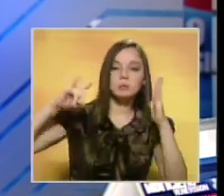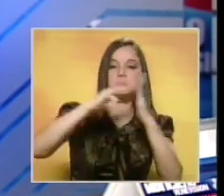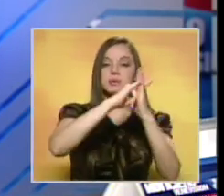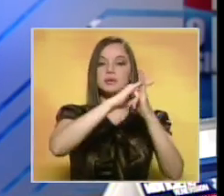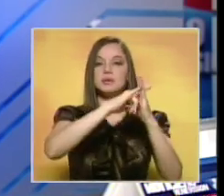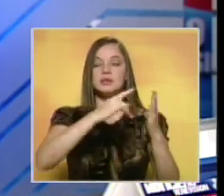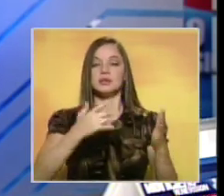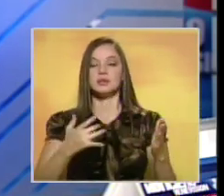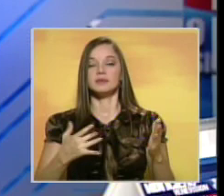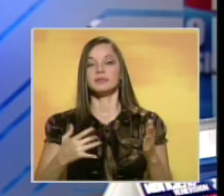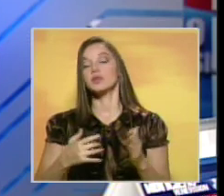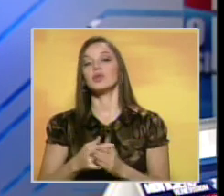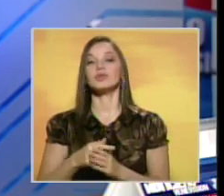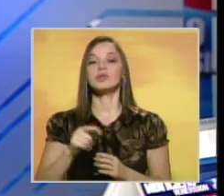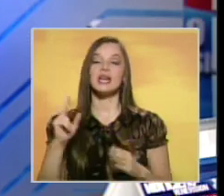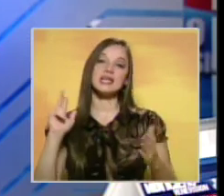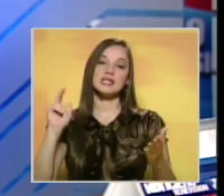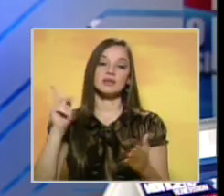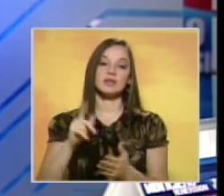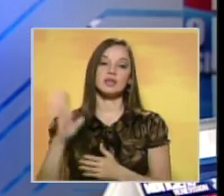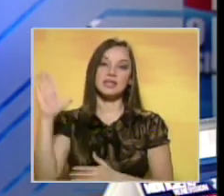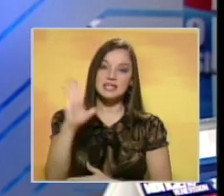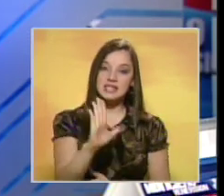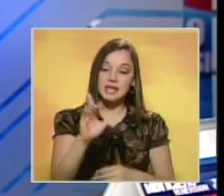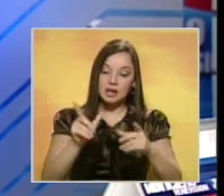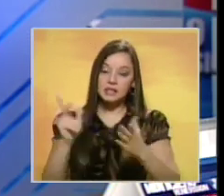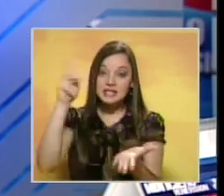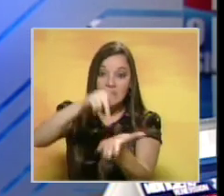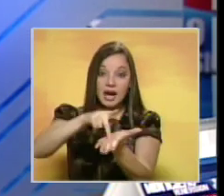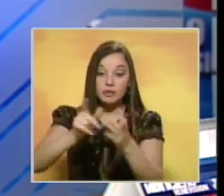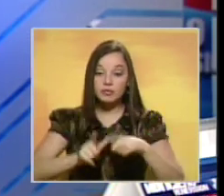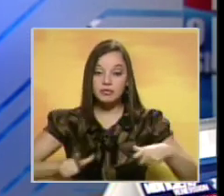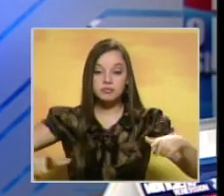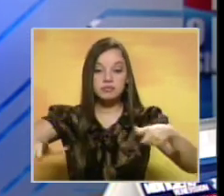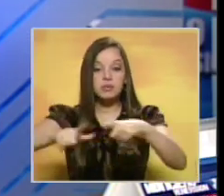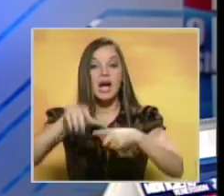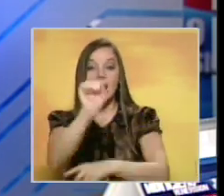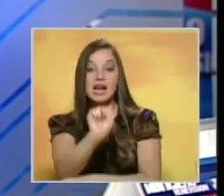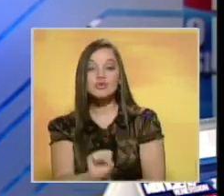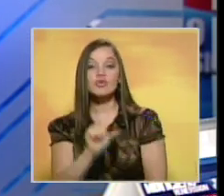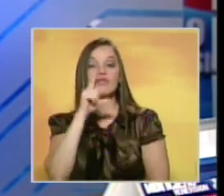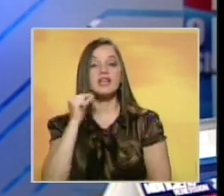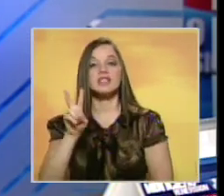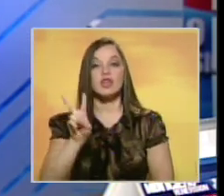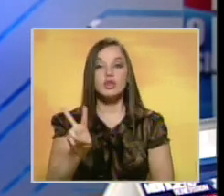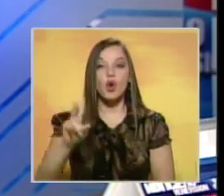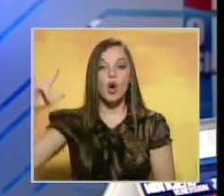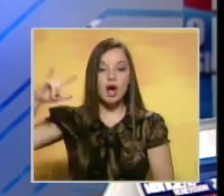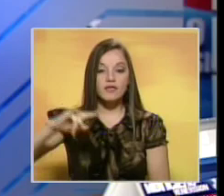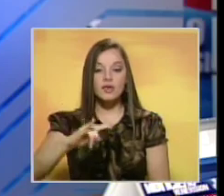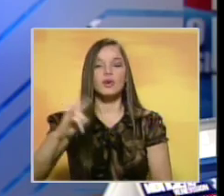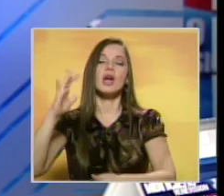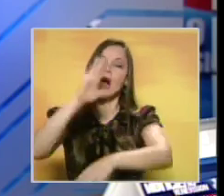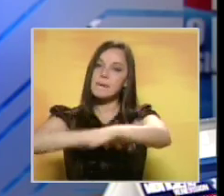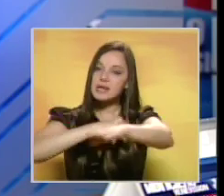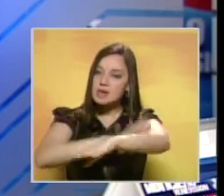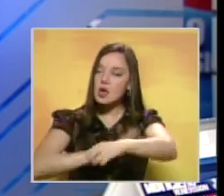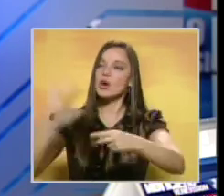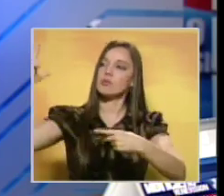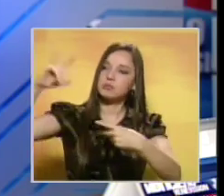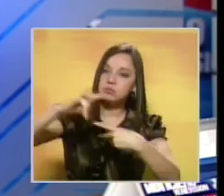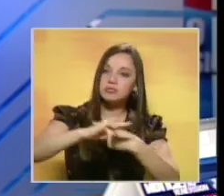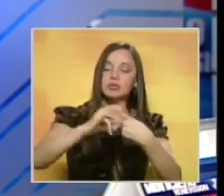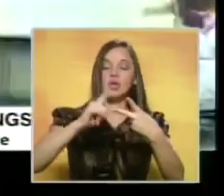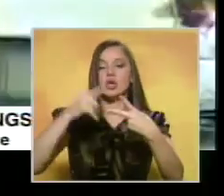9525 de Germanwings llegaron a Saint-Lê-Alpes, en el sur de Francia, a bordo de 2 aviones, uno procedente de Barcelona y otro de